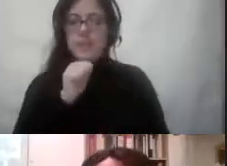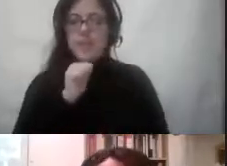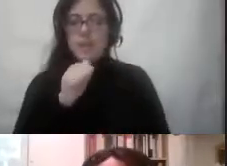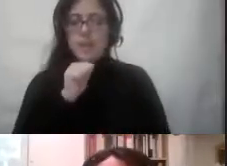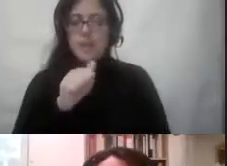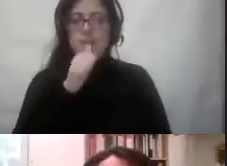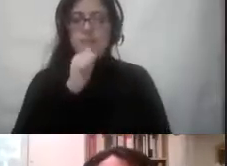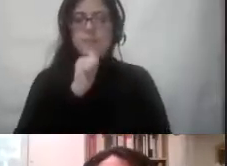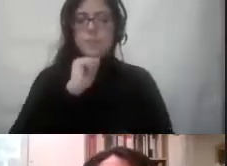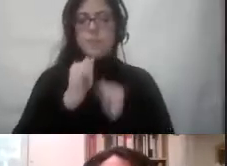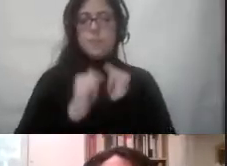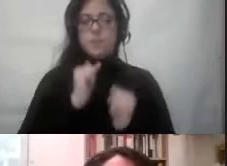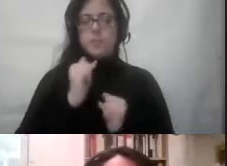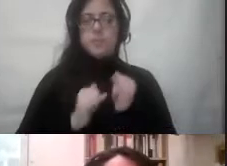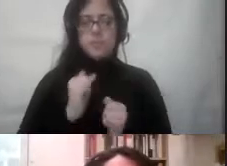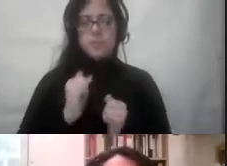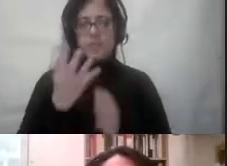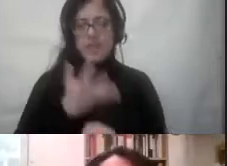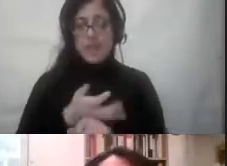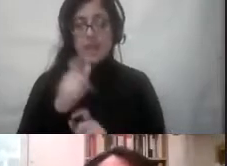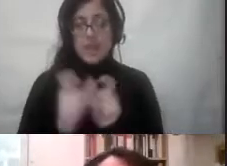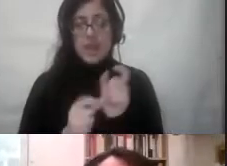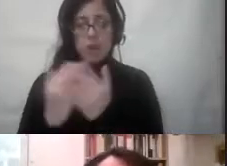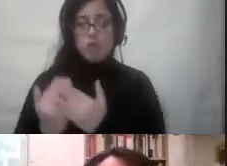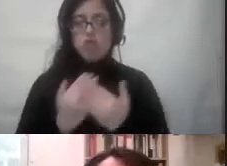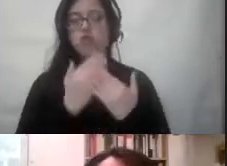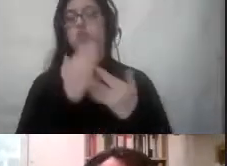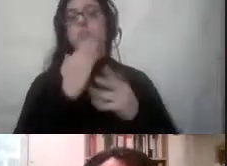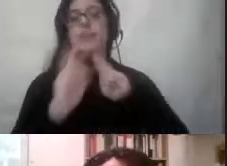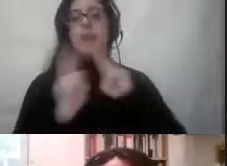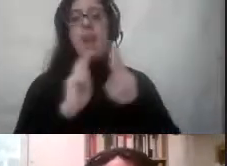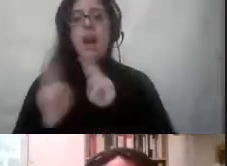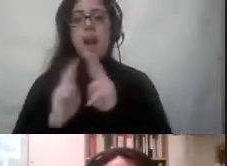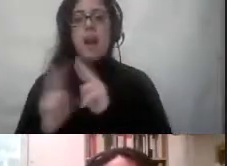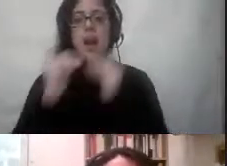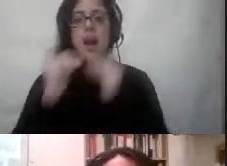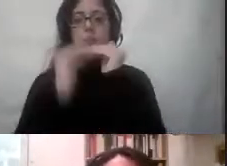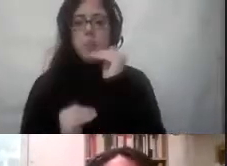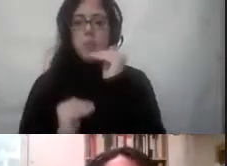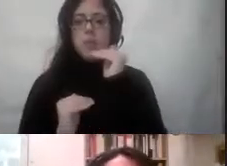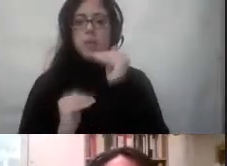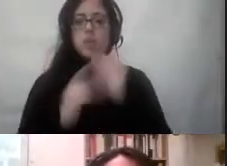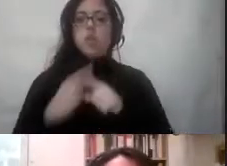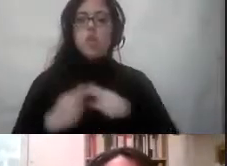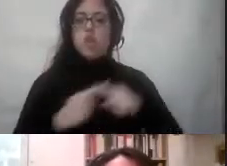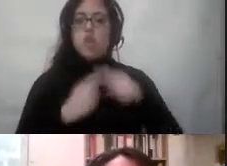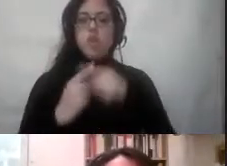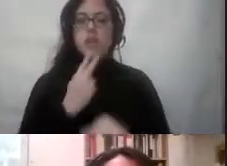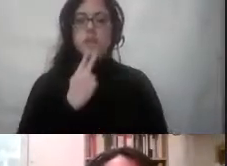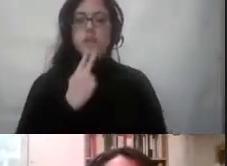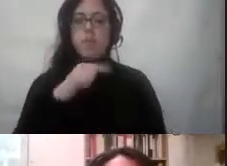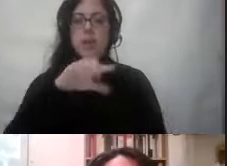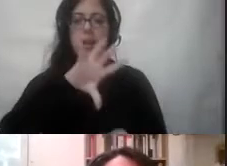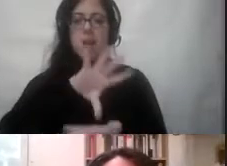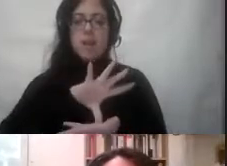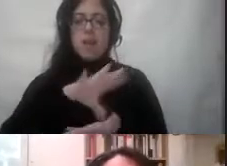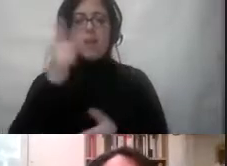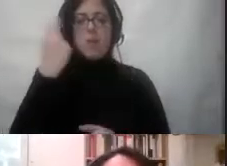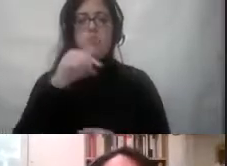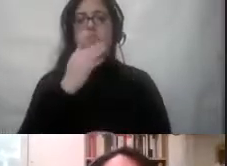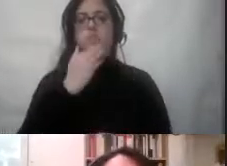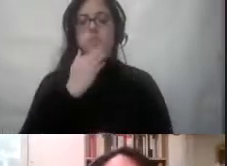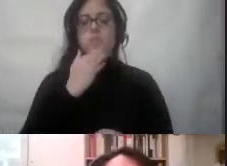de internet que tienen nuestros estudiantes y relacionarlos con la desigualdad social que vivimos nosotros como país, pero también